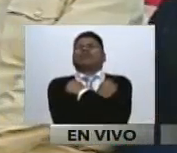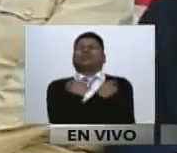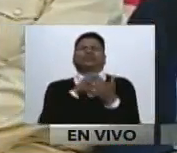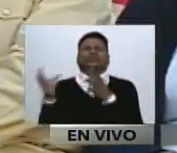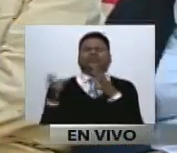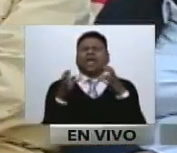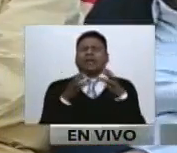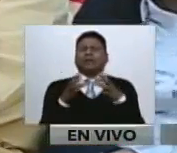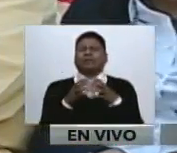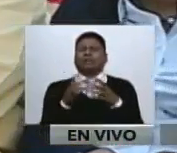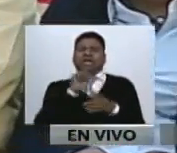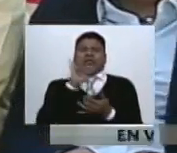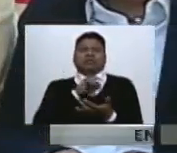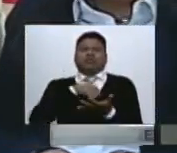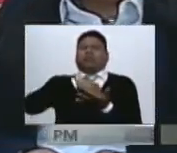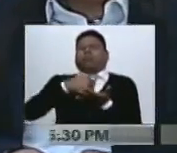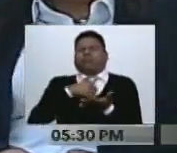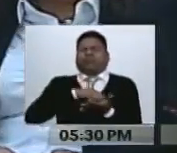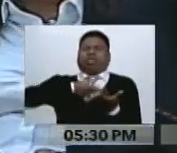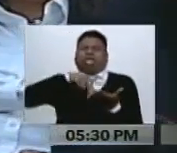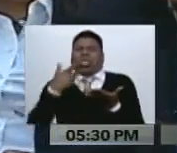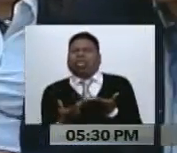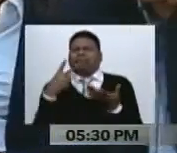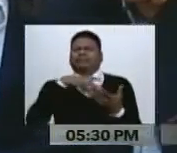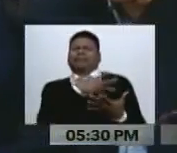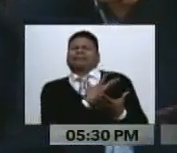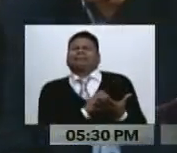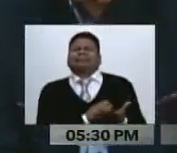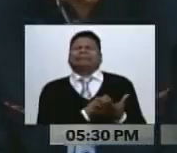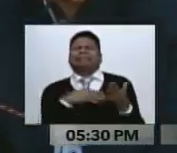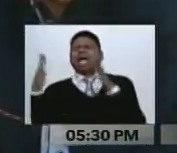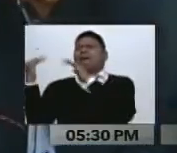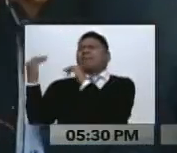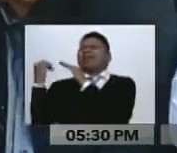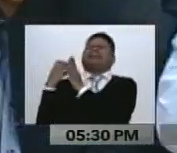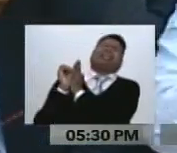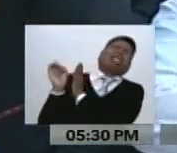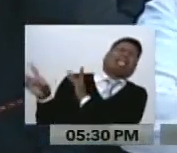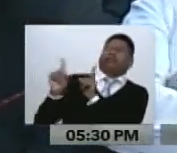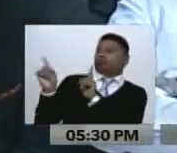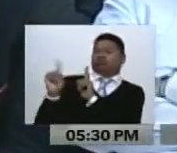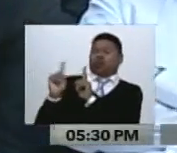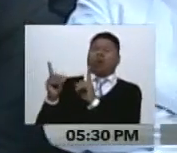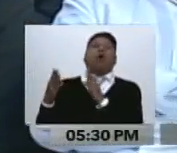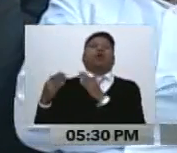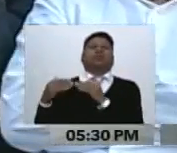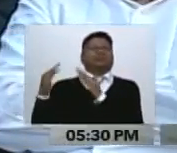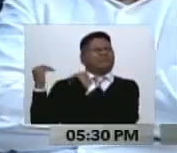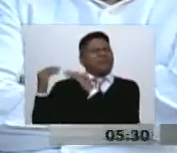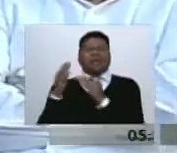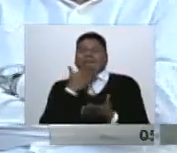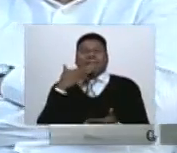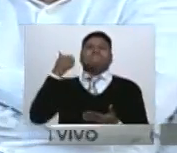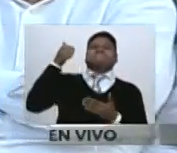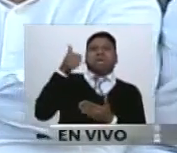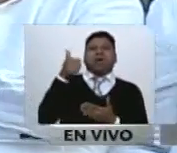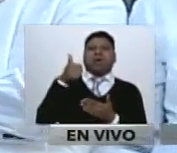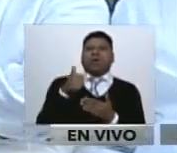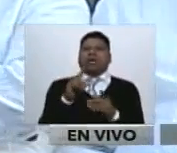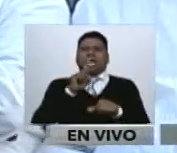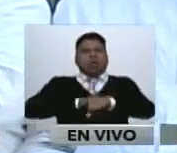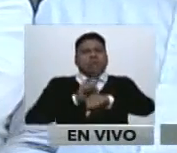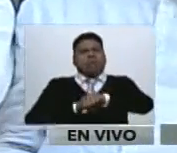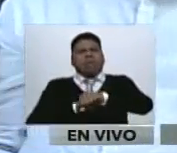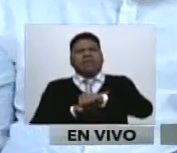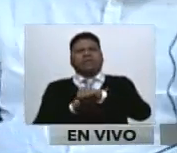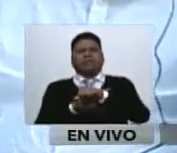ninguno desmaye, sin que la tristeza nos haga perder la esperanza o la fuerza, que el dolor nos impulse a seguir. Es hora de convocar,